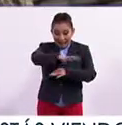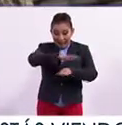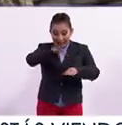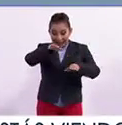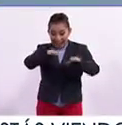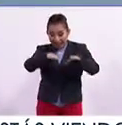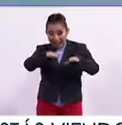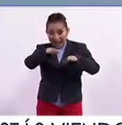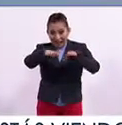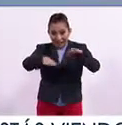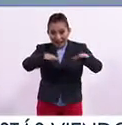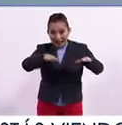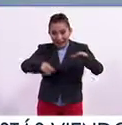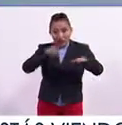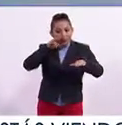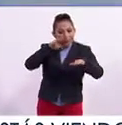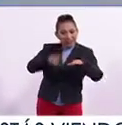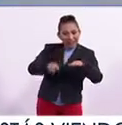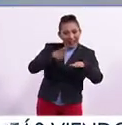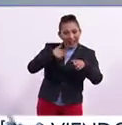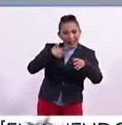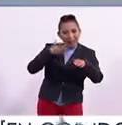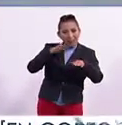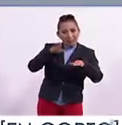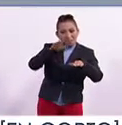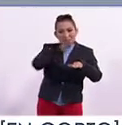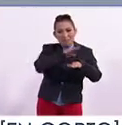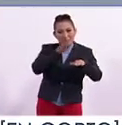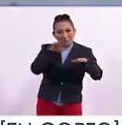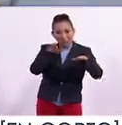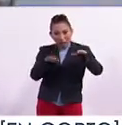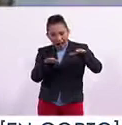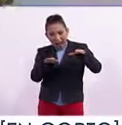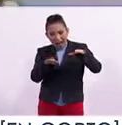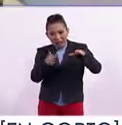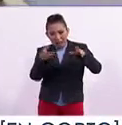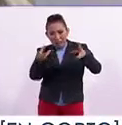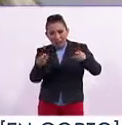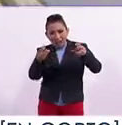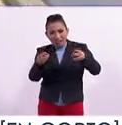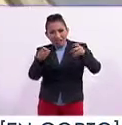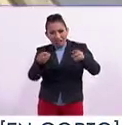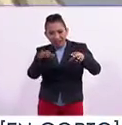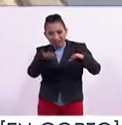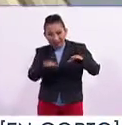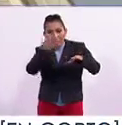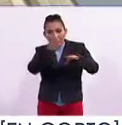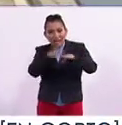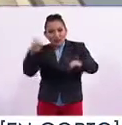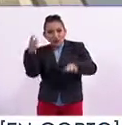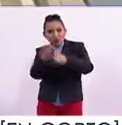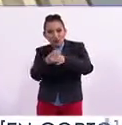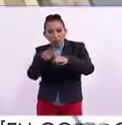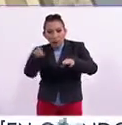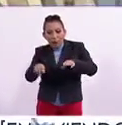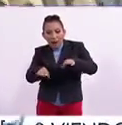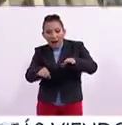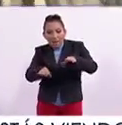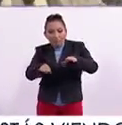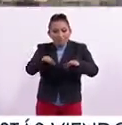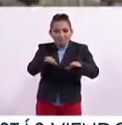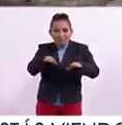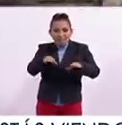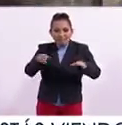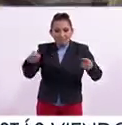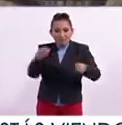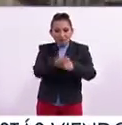donde el suelo que había sido más blando, hacerlo más rígido para que se emparejara con las otras